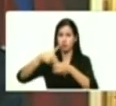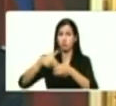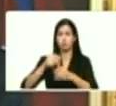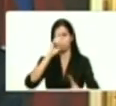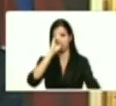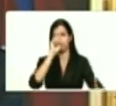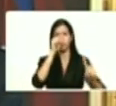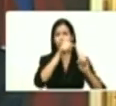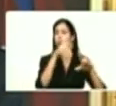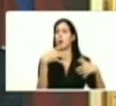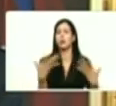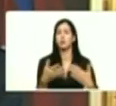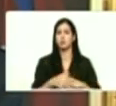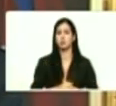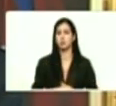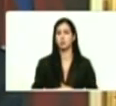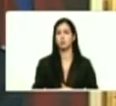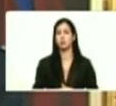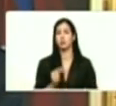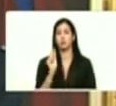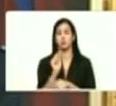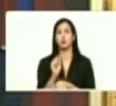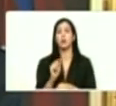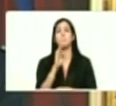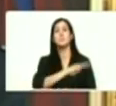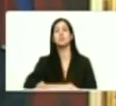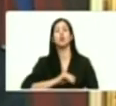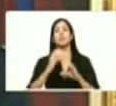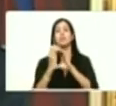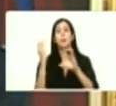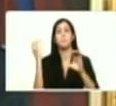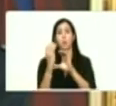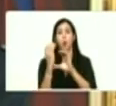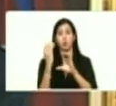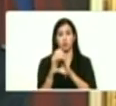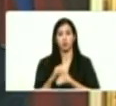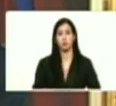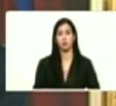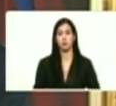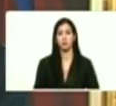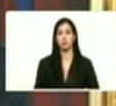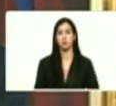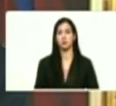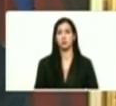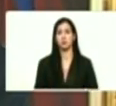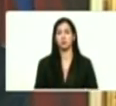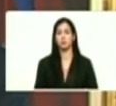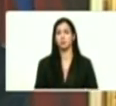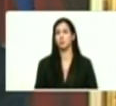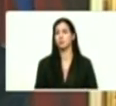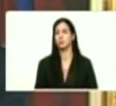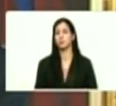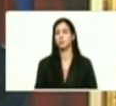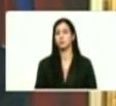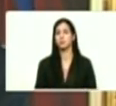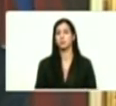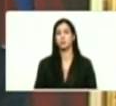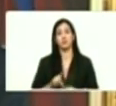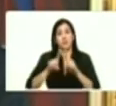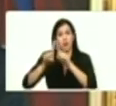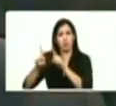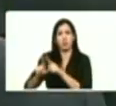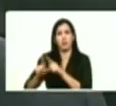directamente ministro Luis a la misión transporte que a través de sus distintos mecanismos se